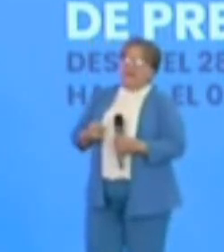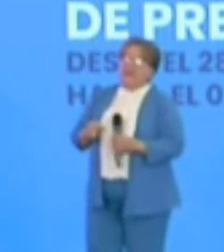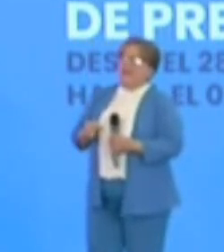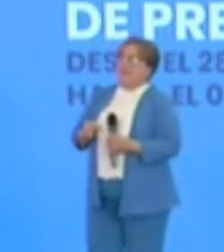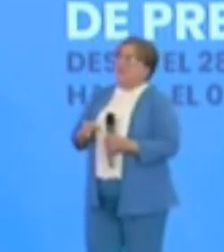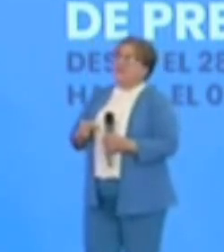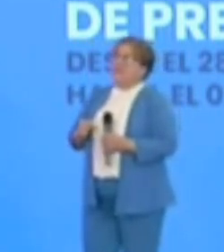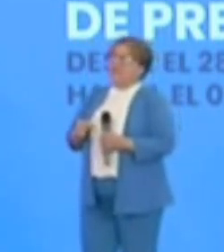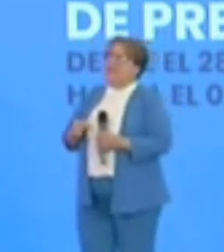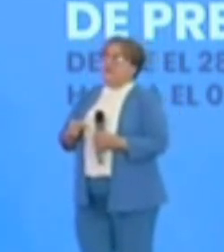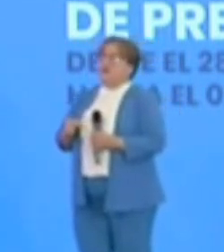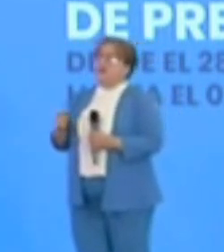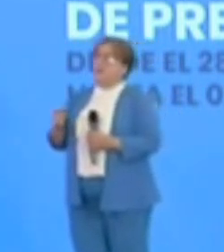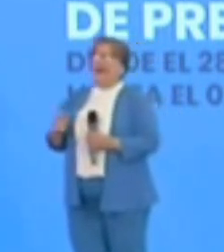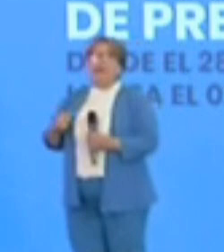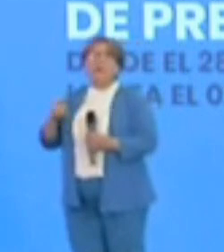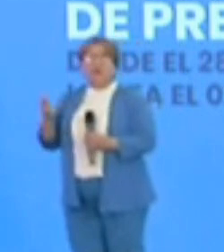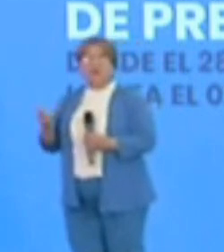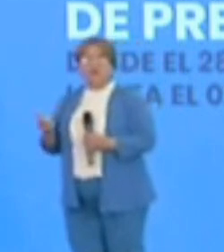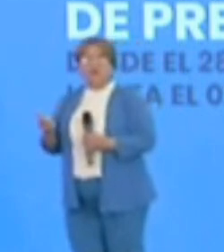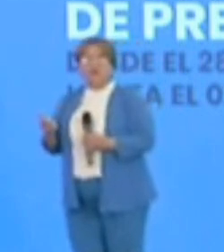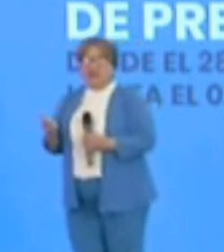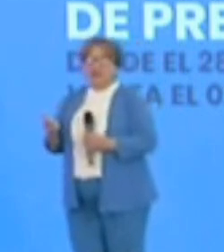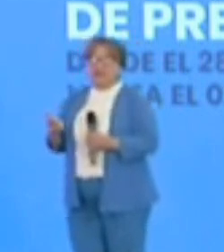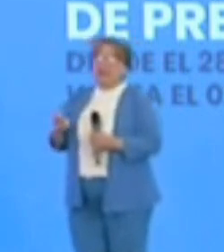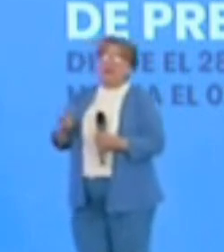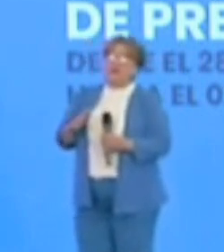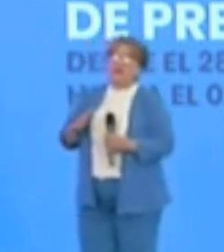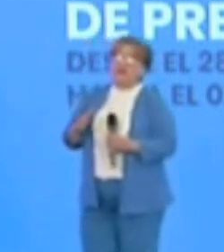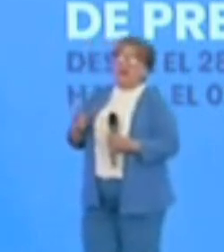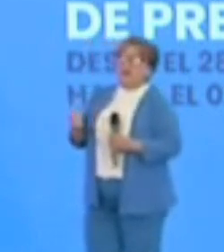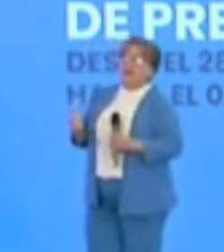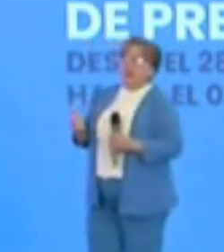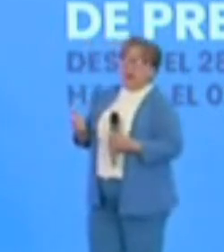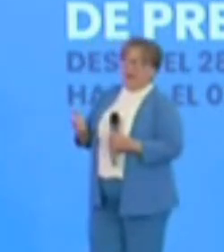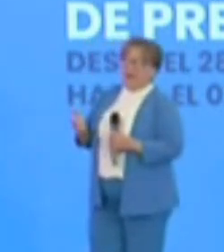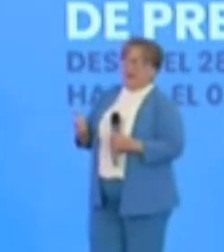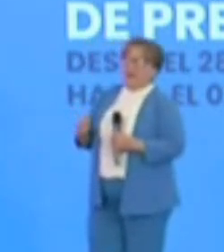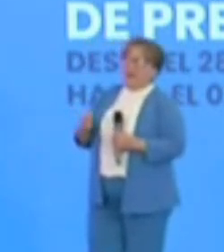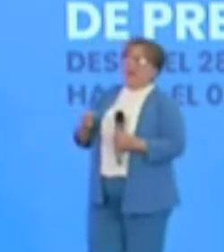lluvia significativo. Para los próximos días, la lluvia van a